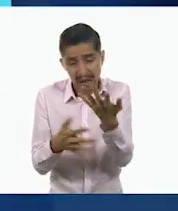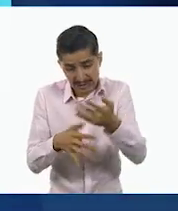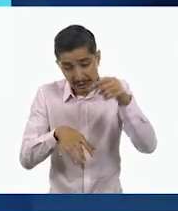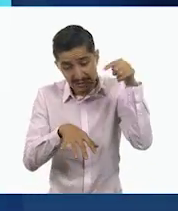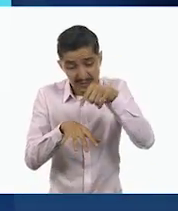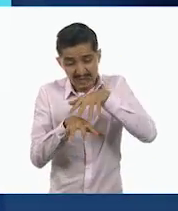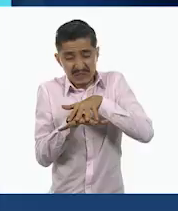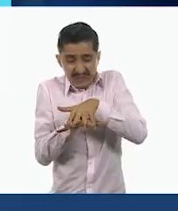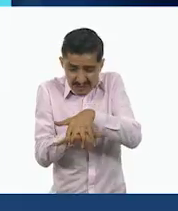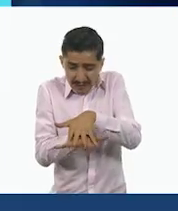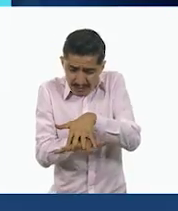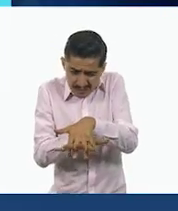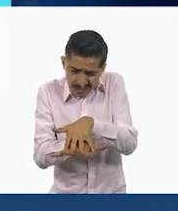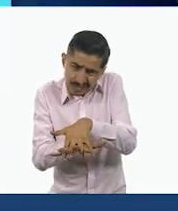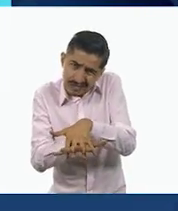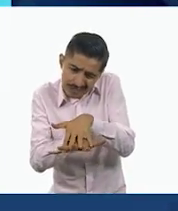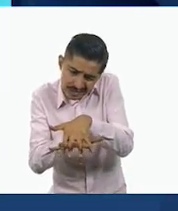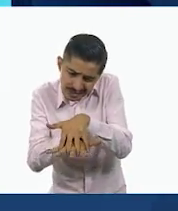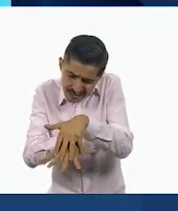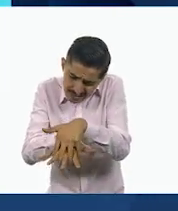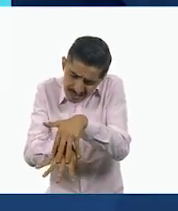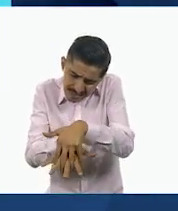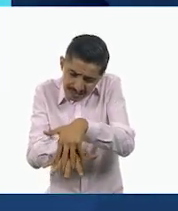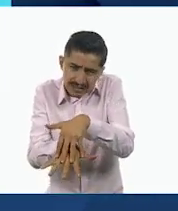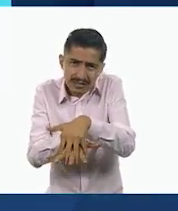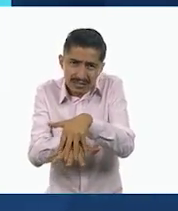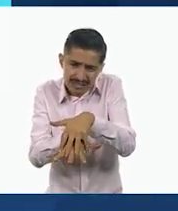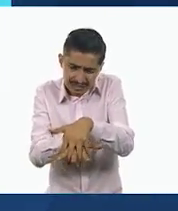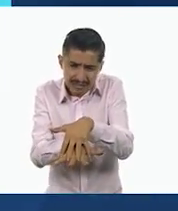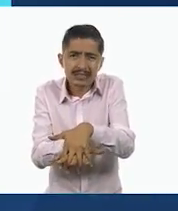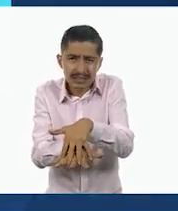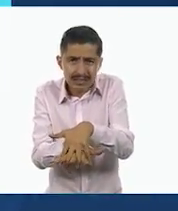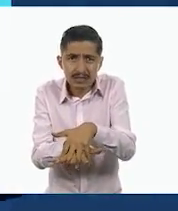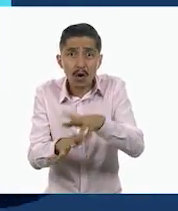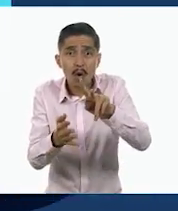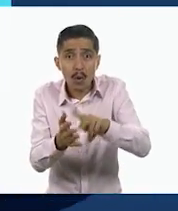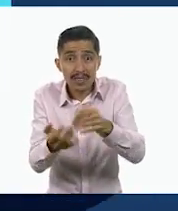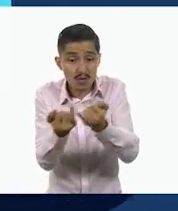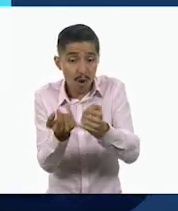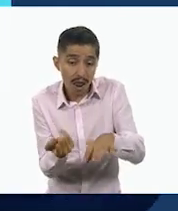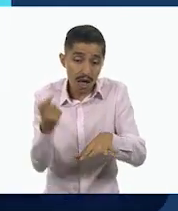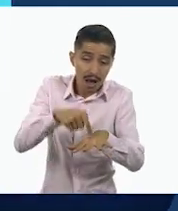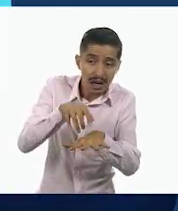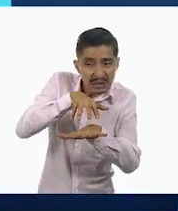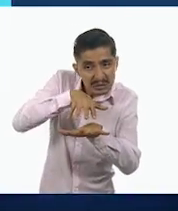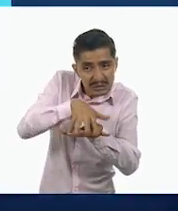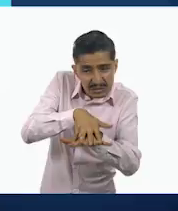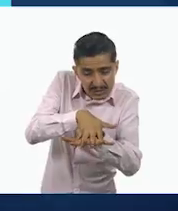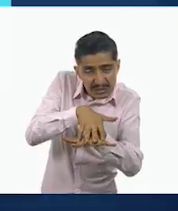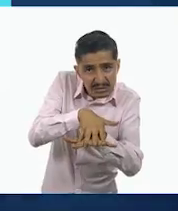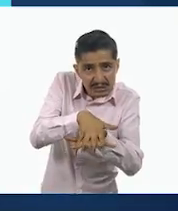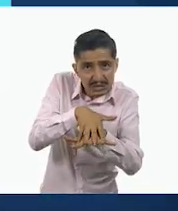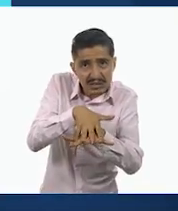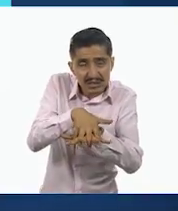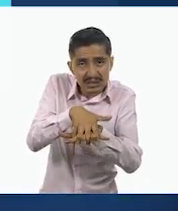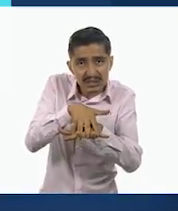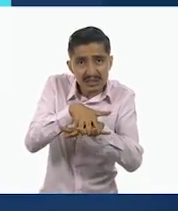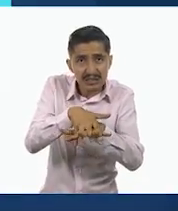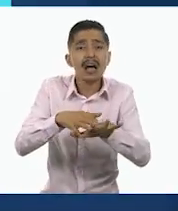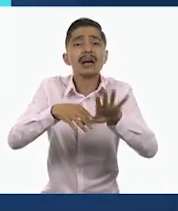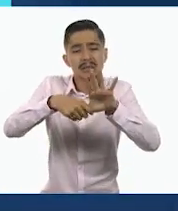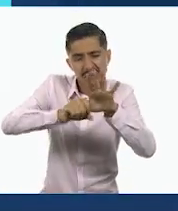de una de tus manos contra el dorso de la otra, entrelazando los dedos. Repite lo mismo con la otra mano. Frota los